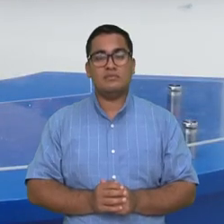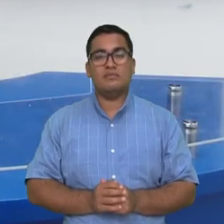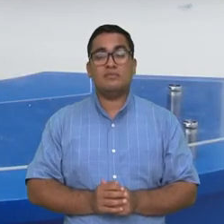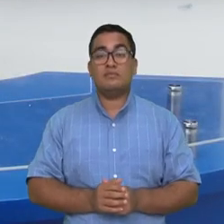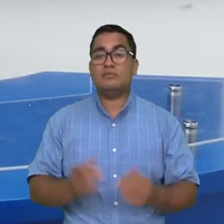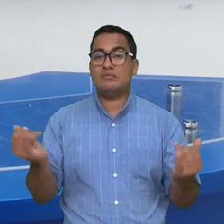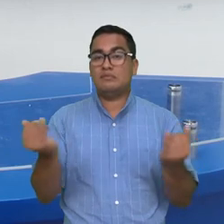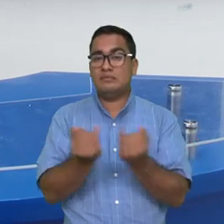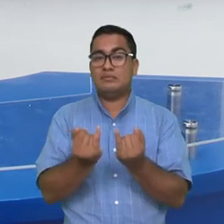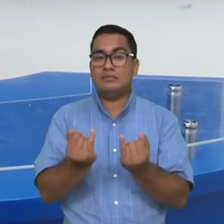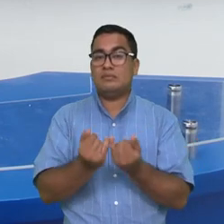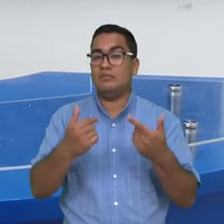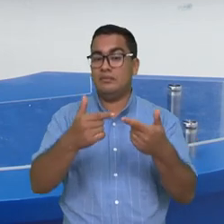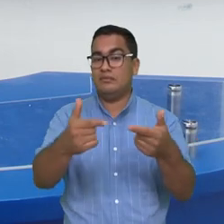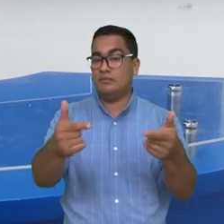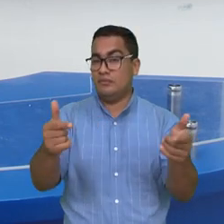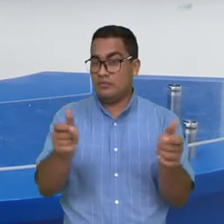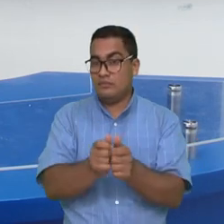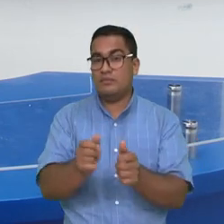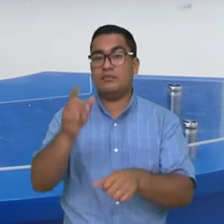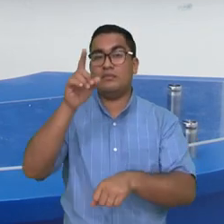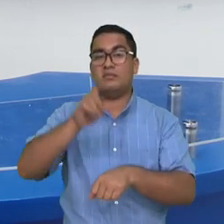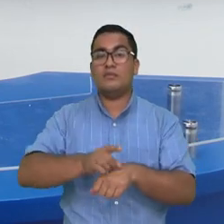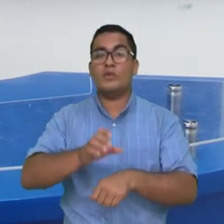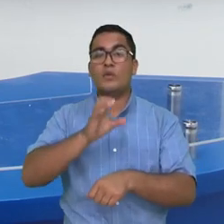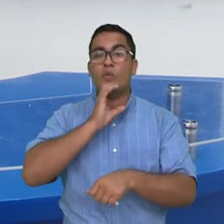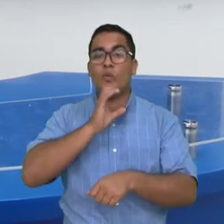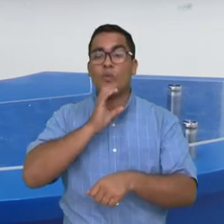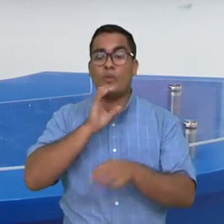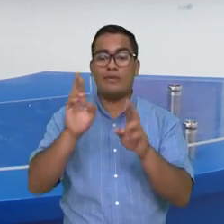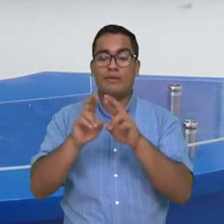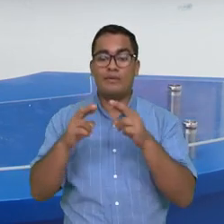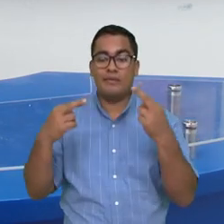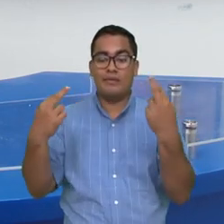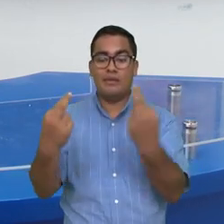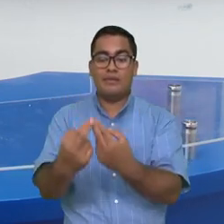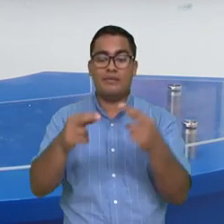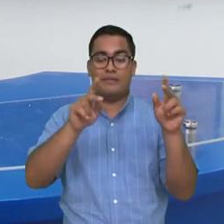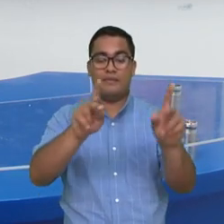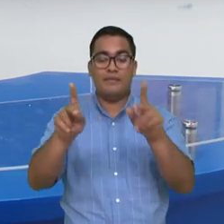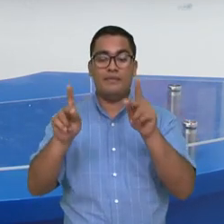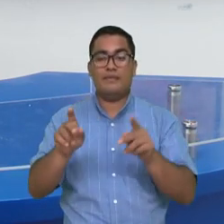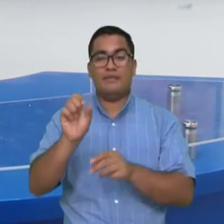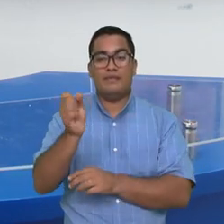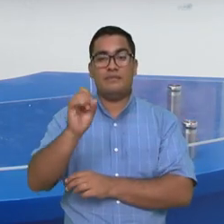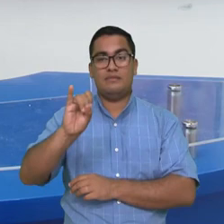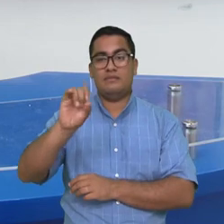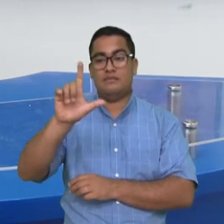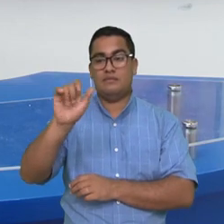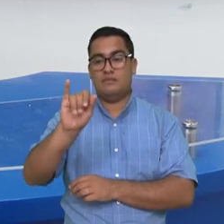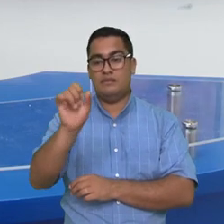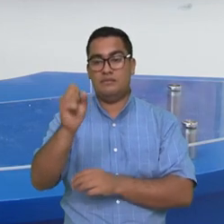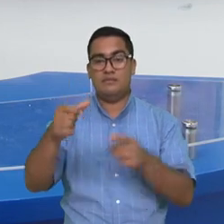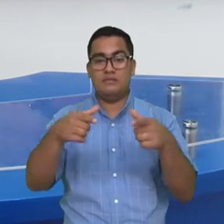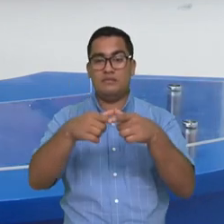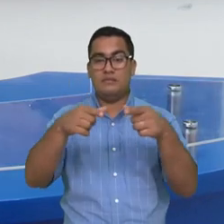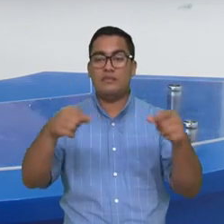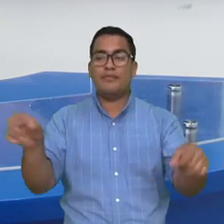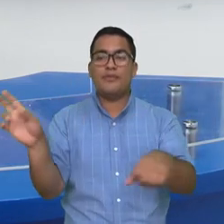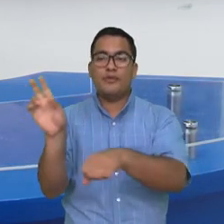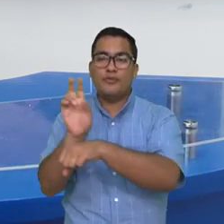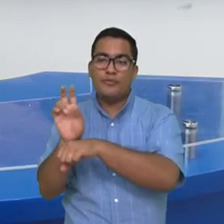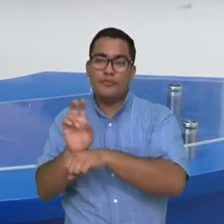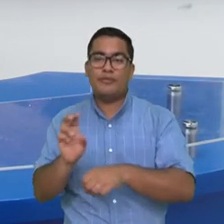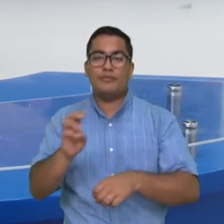De igual manera, la Brigada Médica Cubana sostuvo un encuentro con el personal del SILAIS Managua y la Dirección de Vigilancia para la Salud